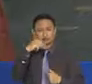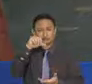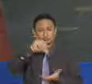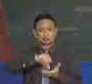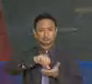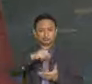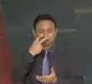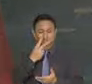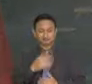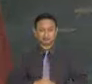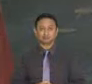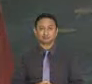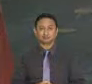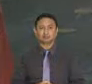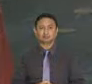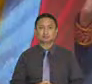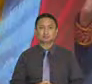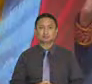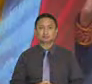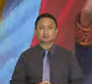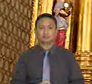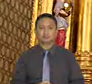veamos un informe al respecto